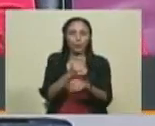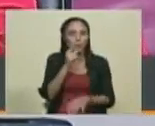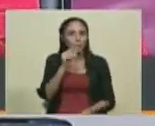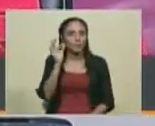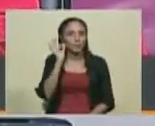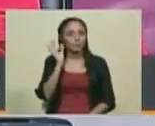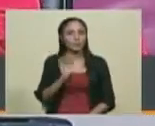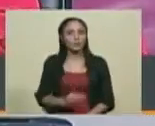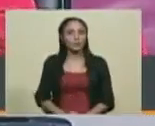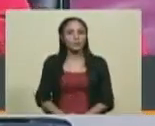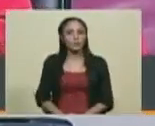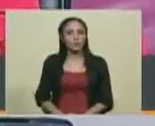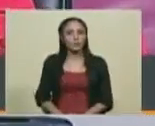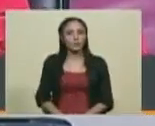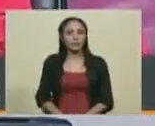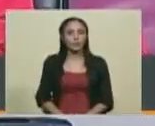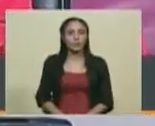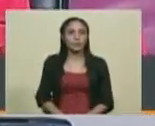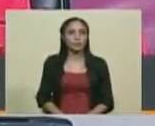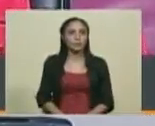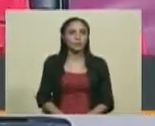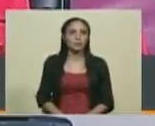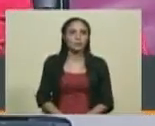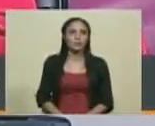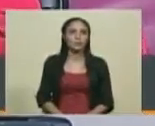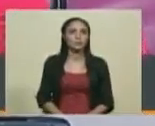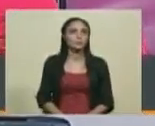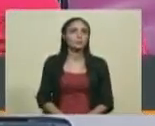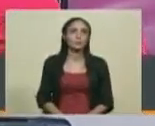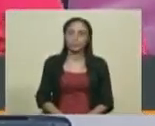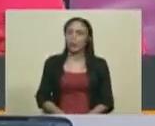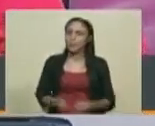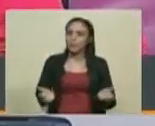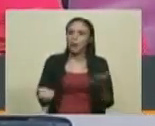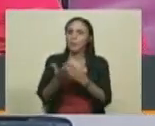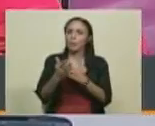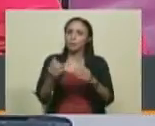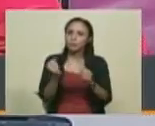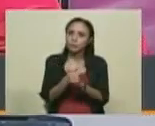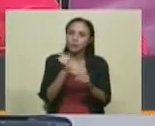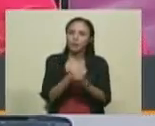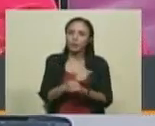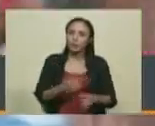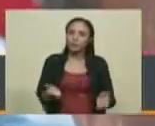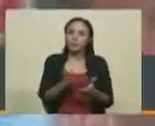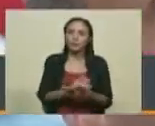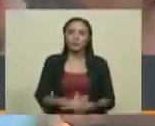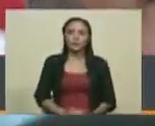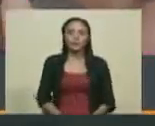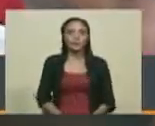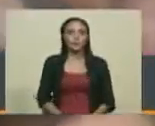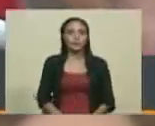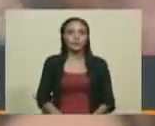este levantamiento y con los trabajadores vamos a recuperar la faja petrolífera del Orinoco.